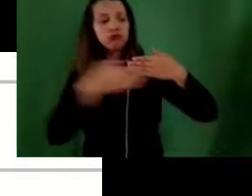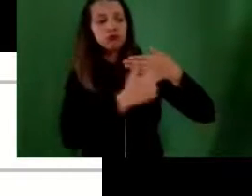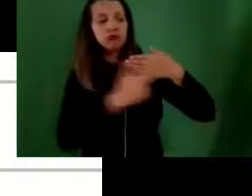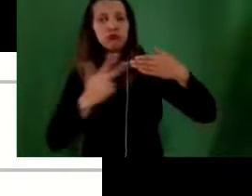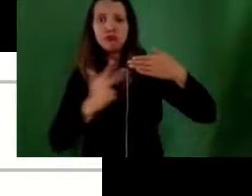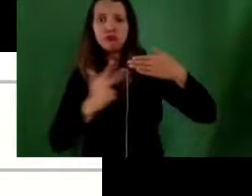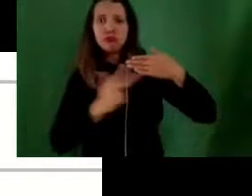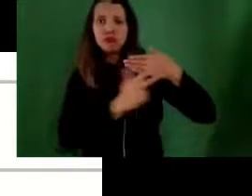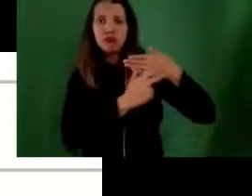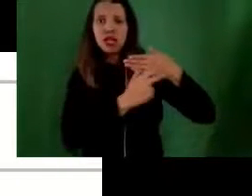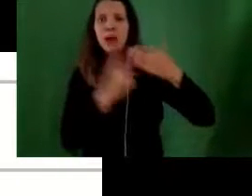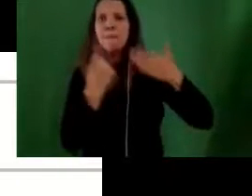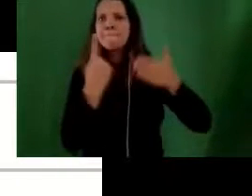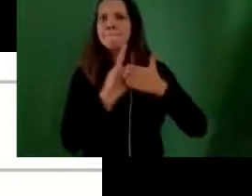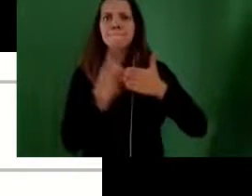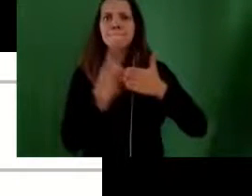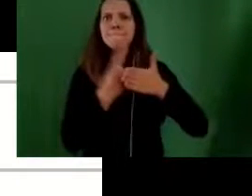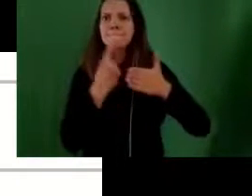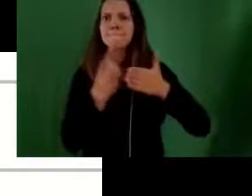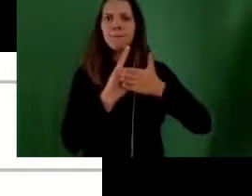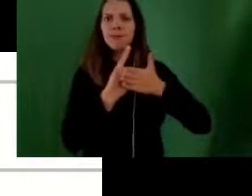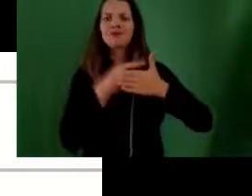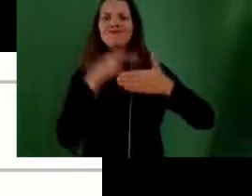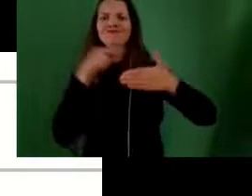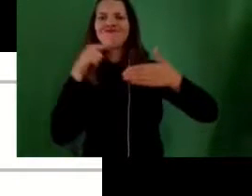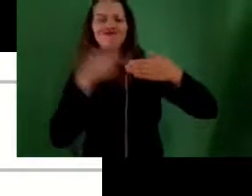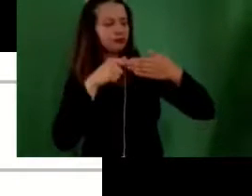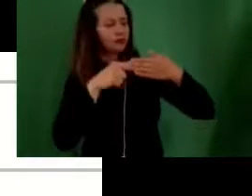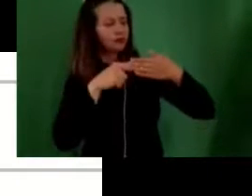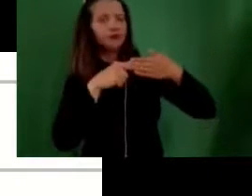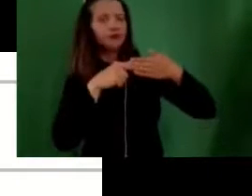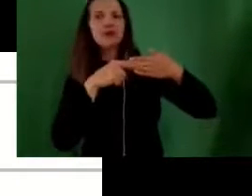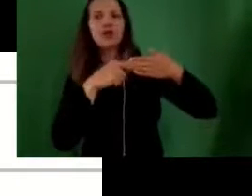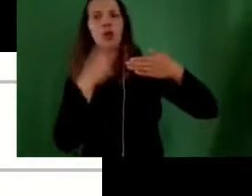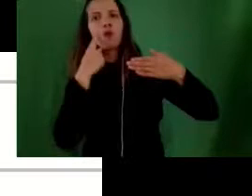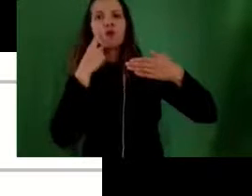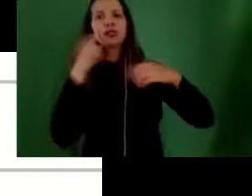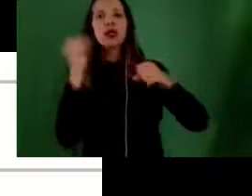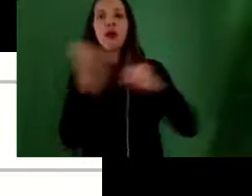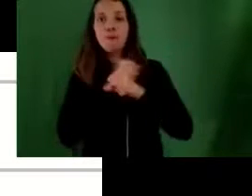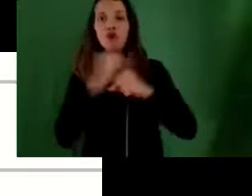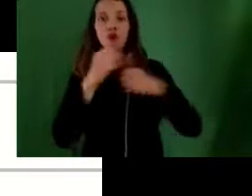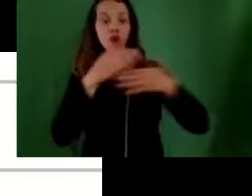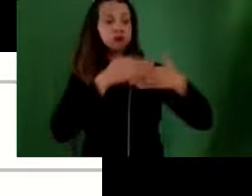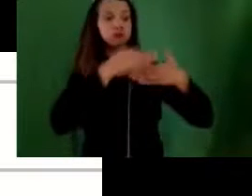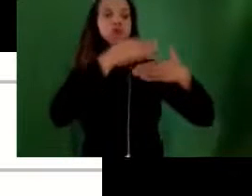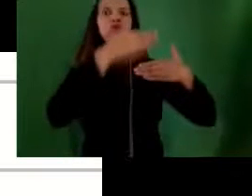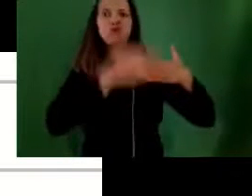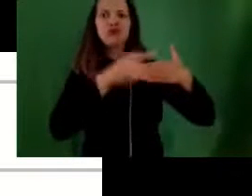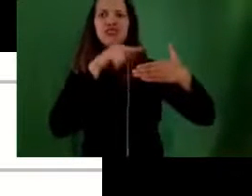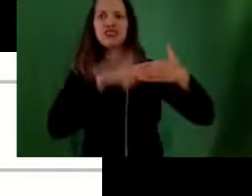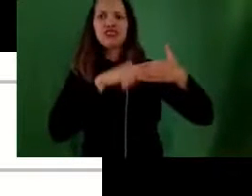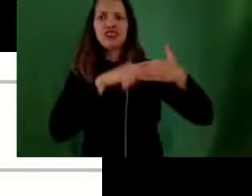ellos están utilizando ha obstruido totalmente la rampa.